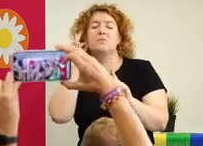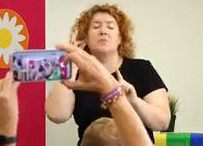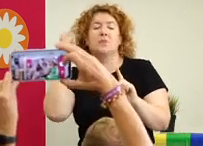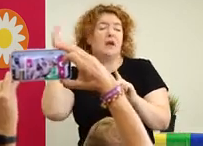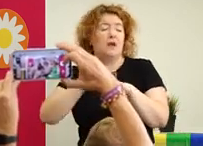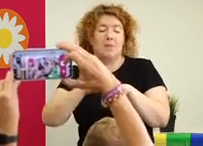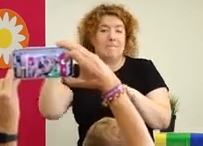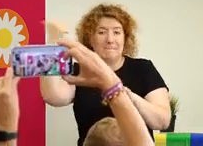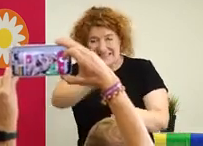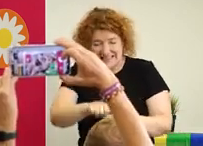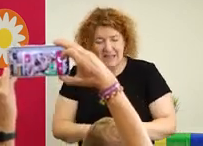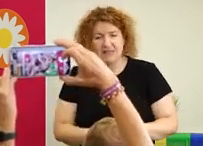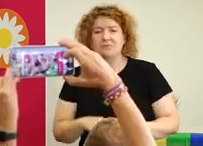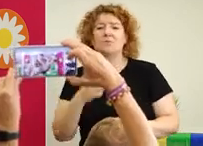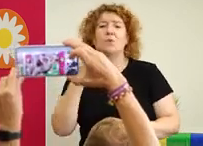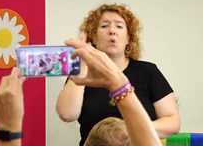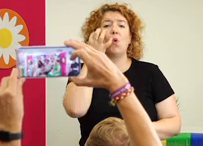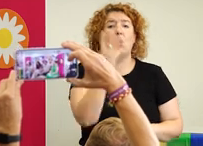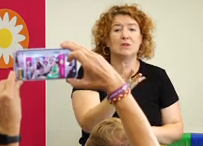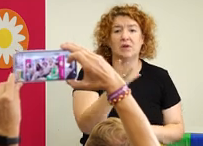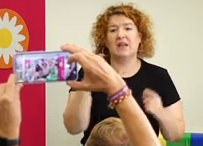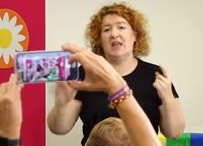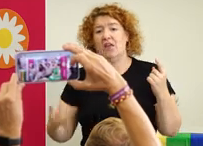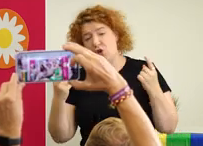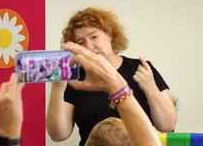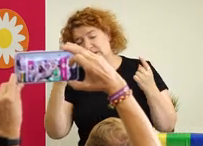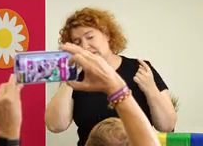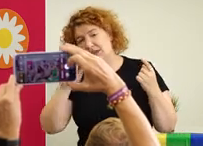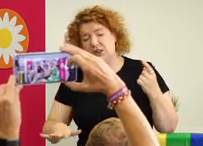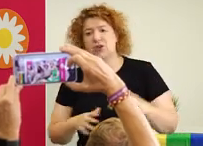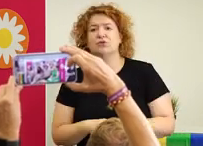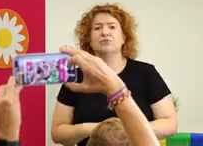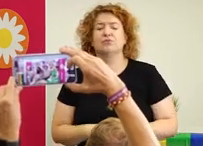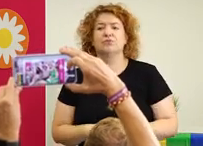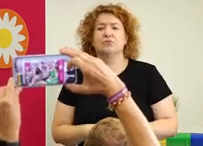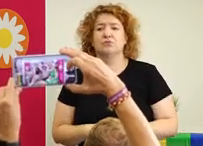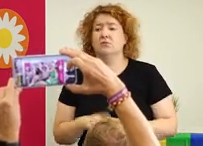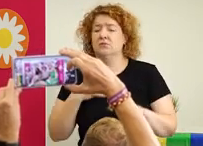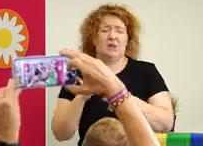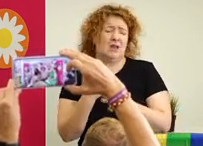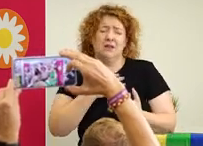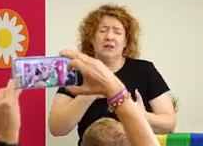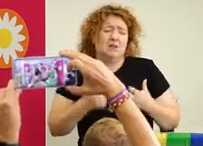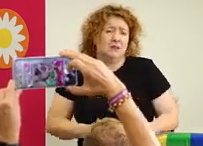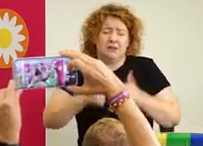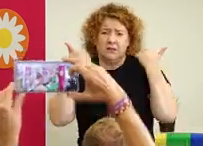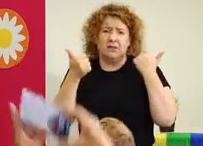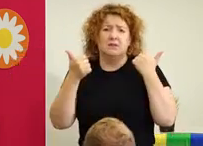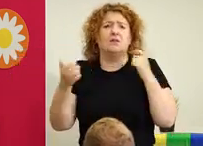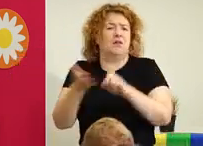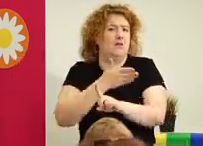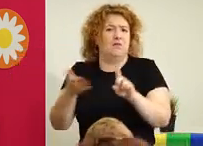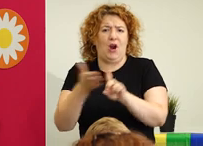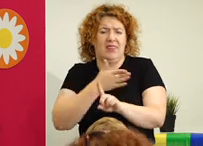asesinadas 4 mujeres y 2 niños, en 3 casos, insisto, insoportables de violencia machista en tan